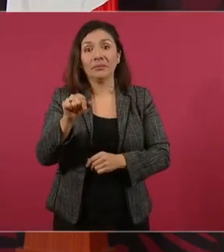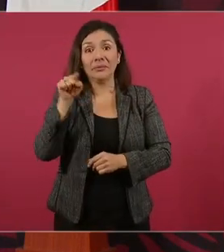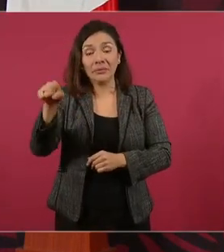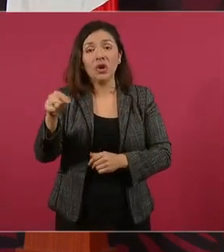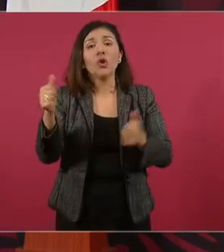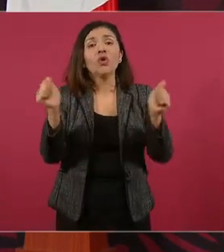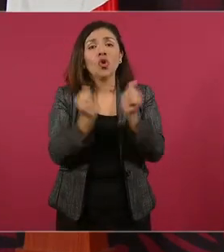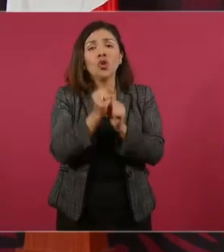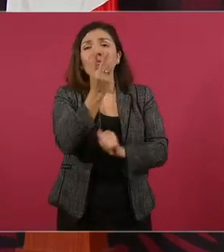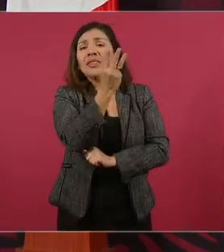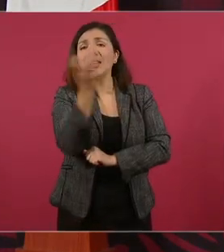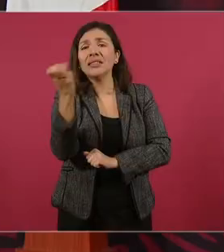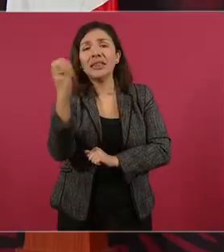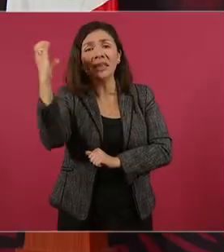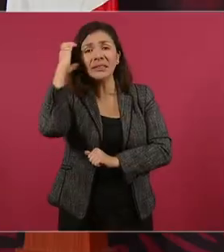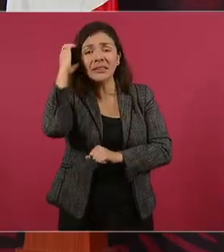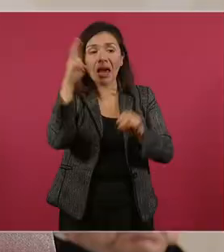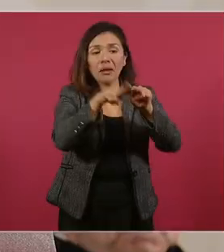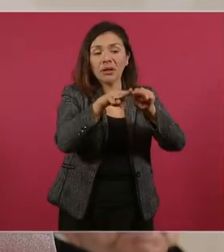300 camas.